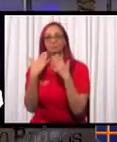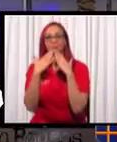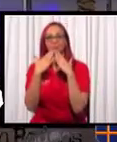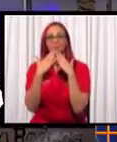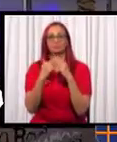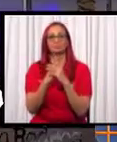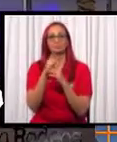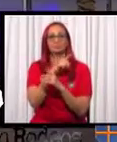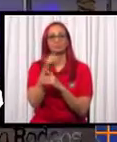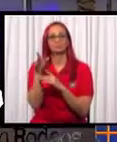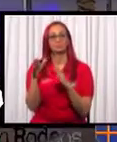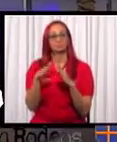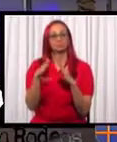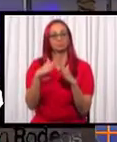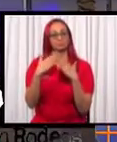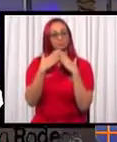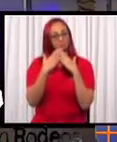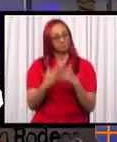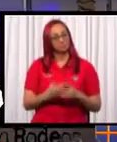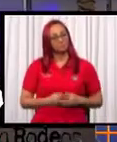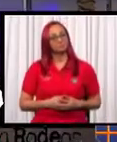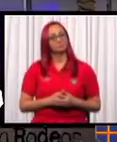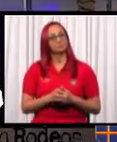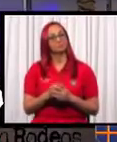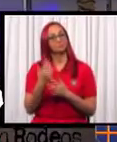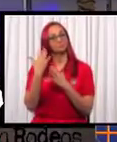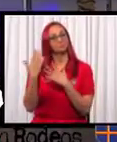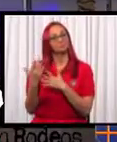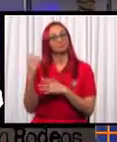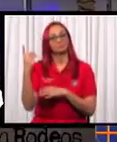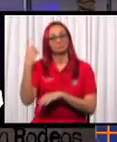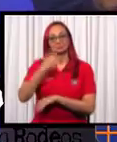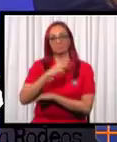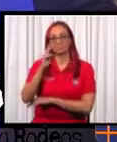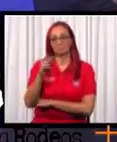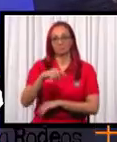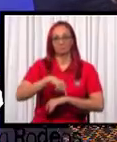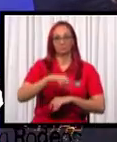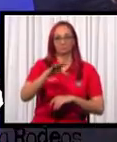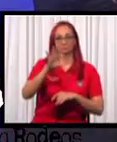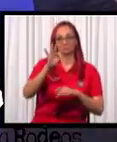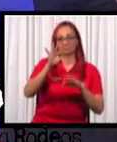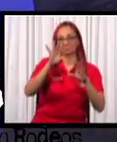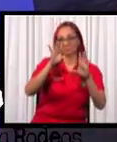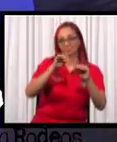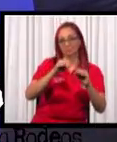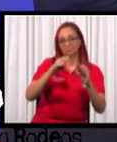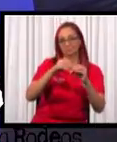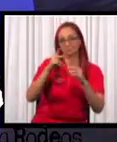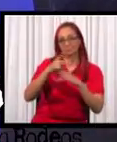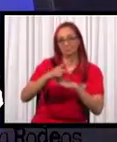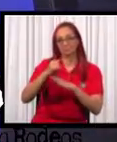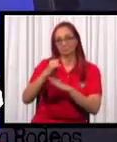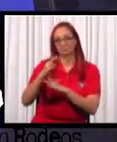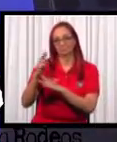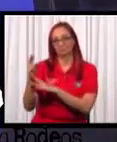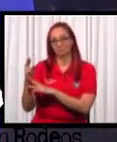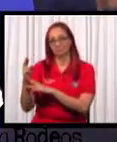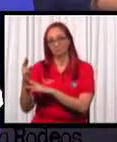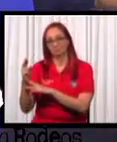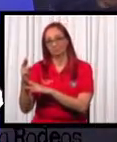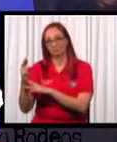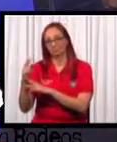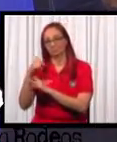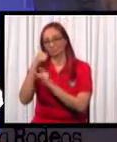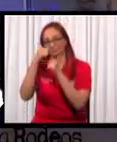en sus hogares, mil gracias. Les esperamos el día martes a partir de las 8 de la noche con un programa más de Sin Rodeos. Que la pasen muy